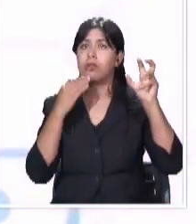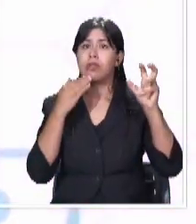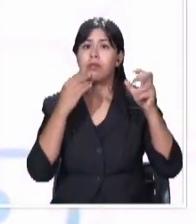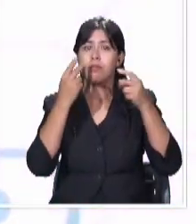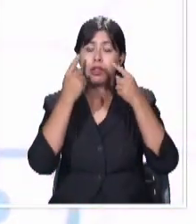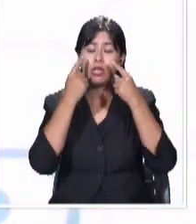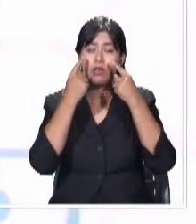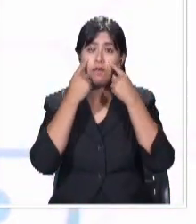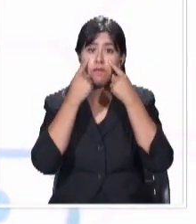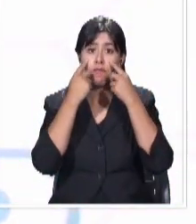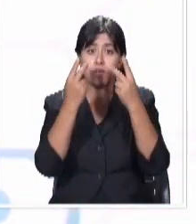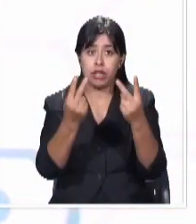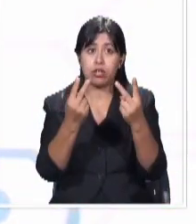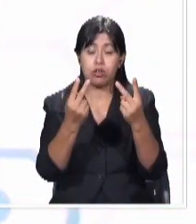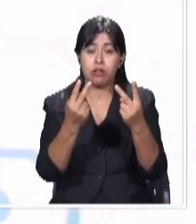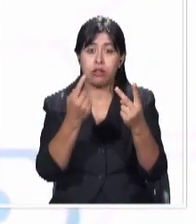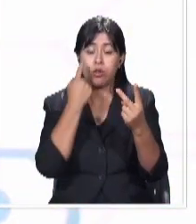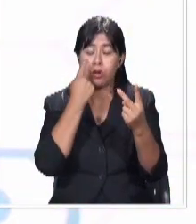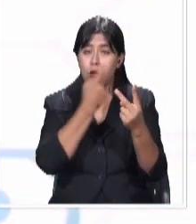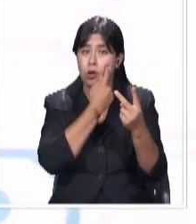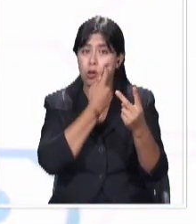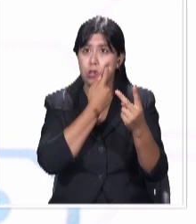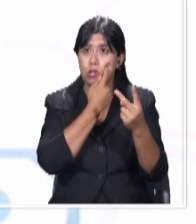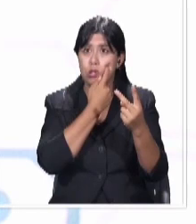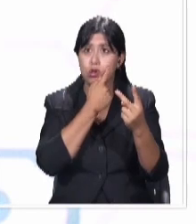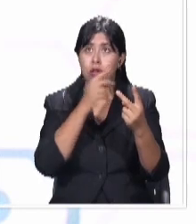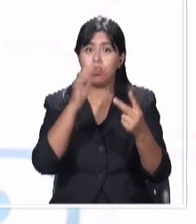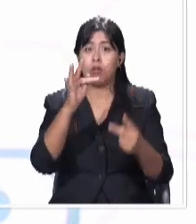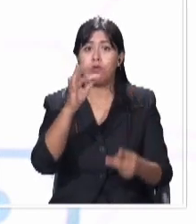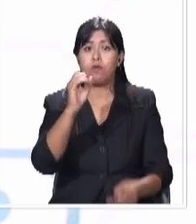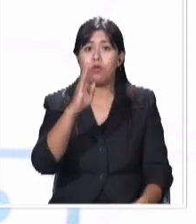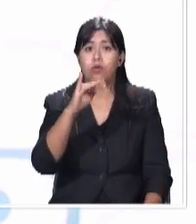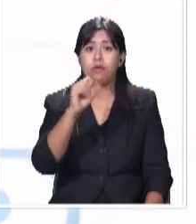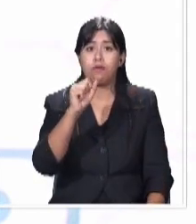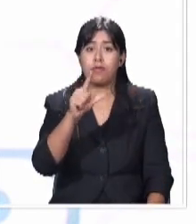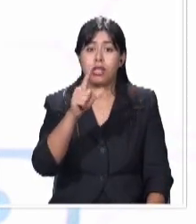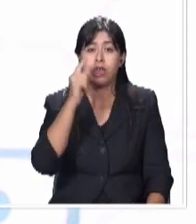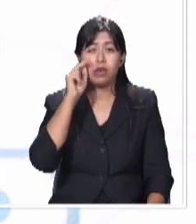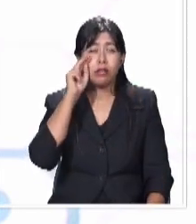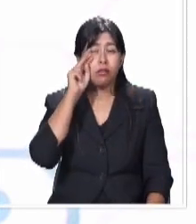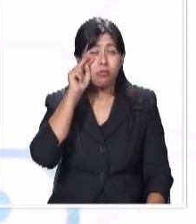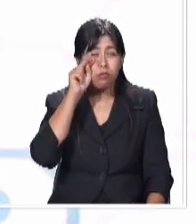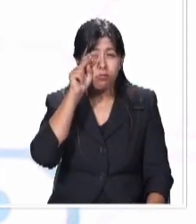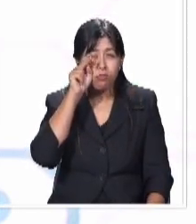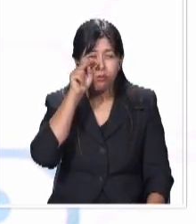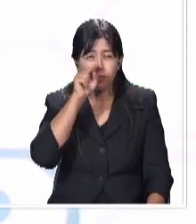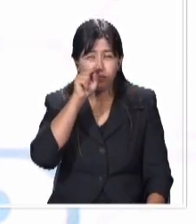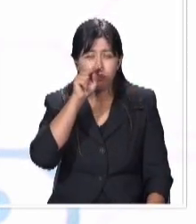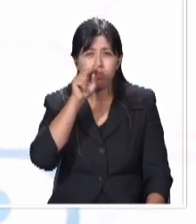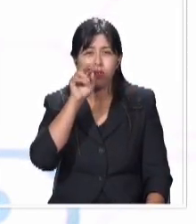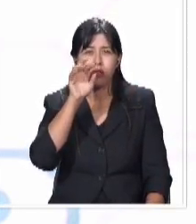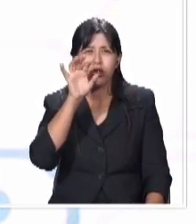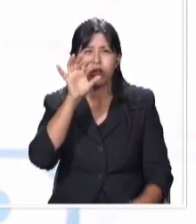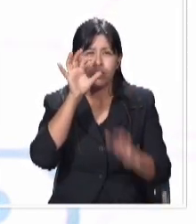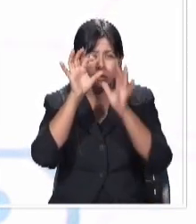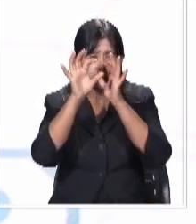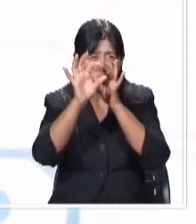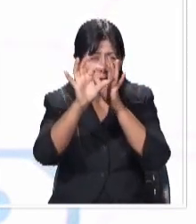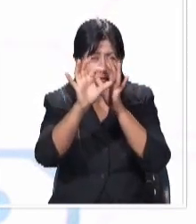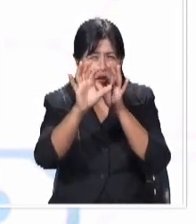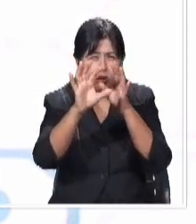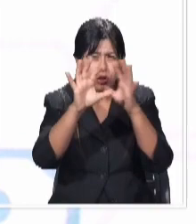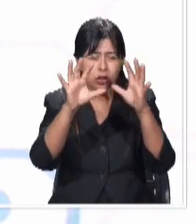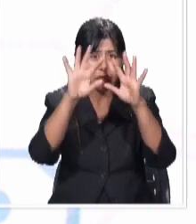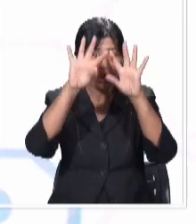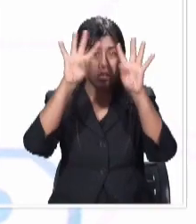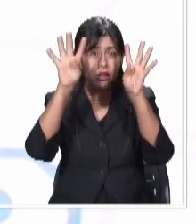foveal. O sea, tiene sus dos ojos y foveal, ¿qué significa? Muevo un poquito la retina, hacia el centro de mi campo visual, veo mucha nitidez, en